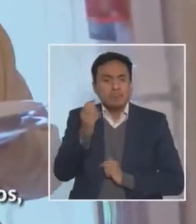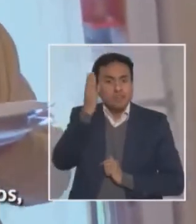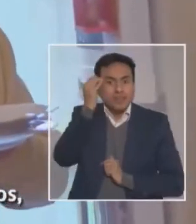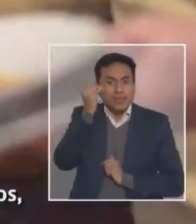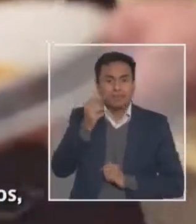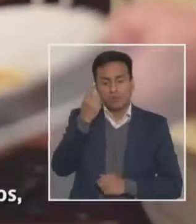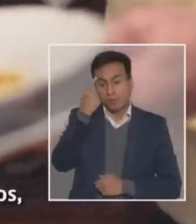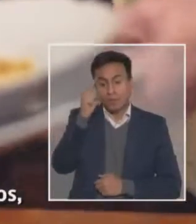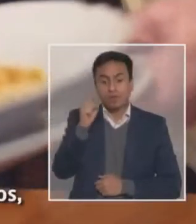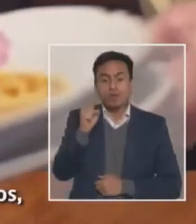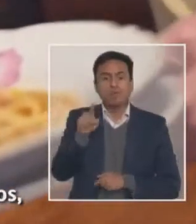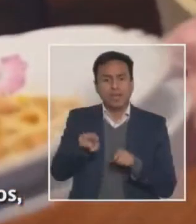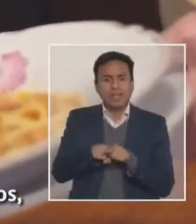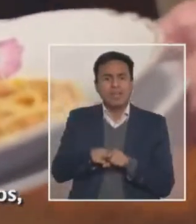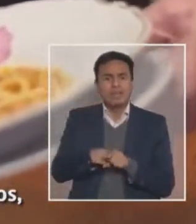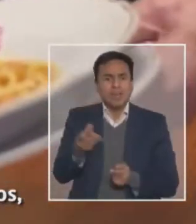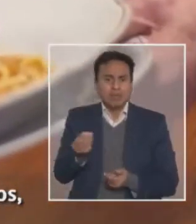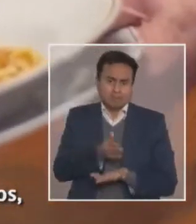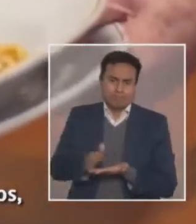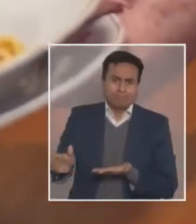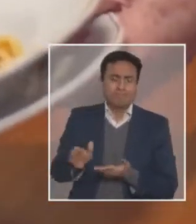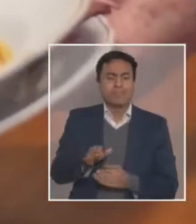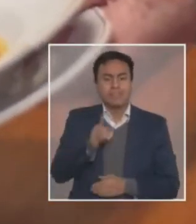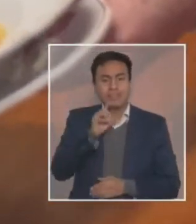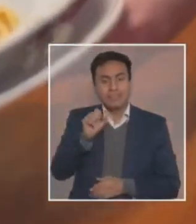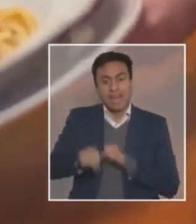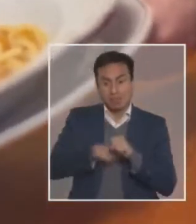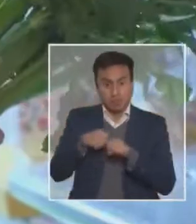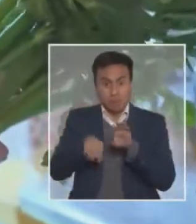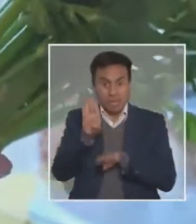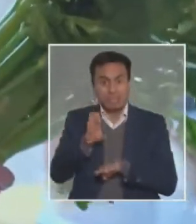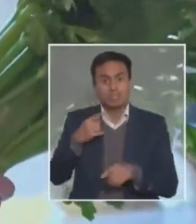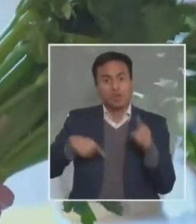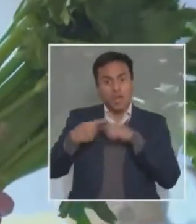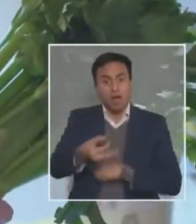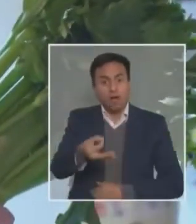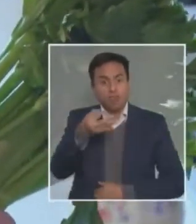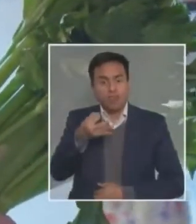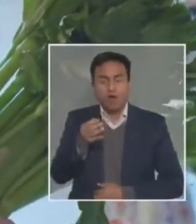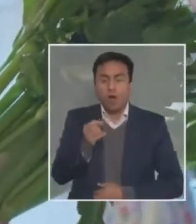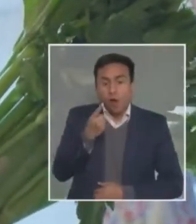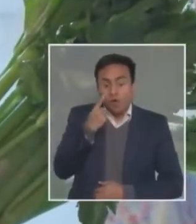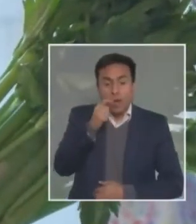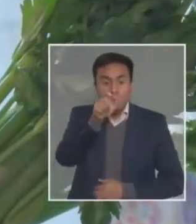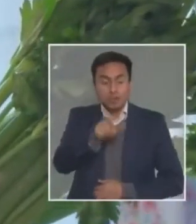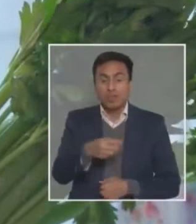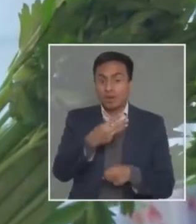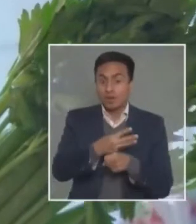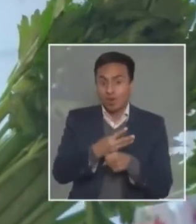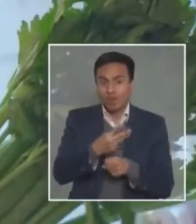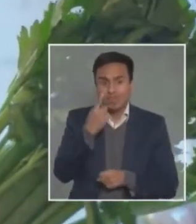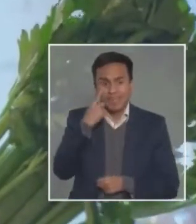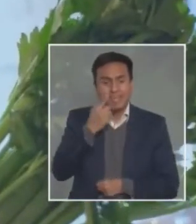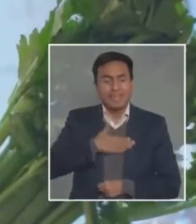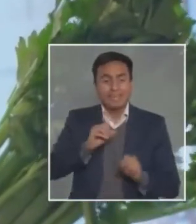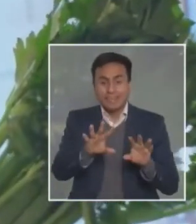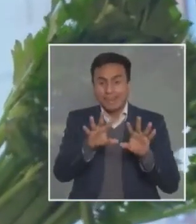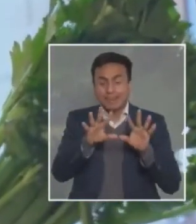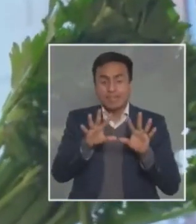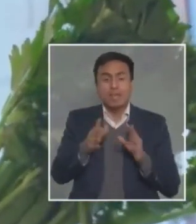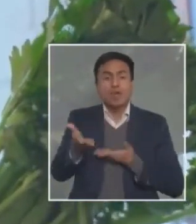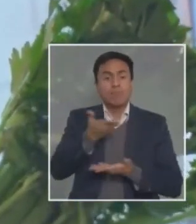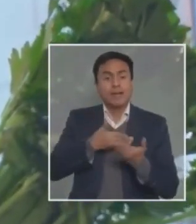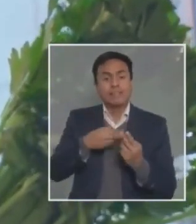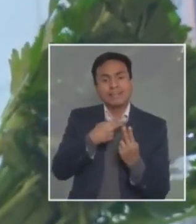no sabemos pero hay que perder el miedo tienes más de 60 años y una historia por contar o conoces a una persona mayor que quieras